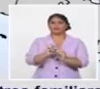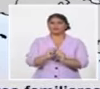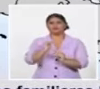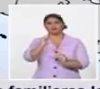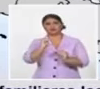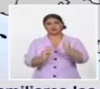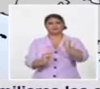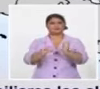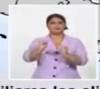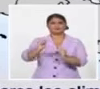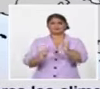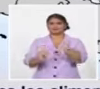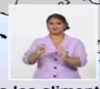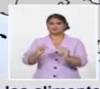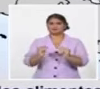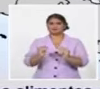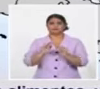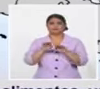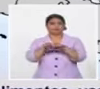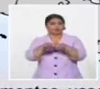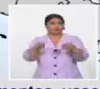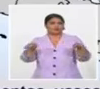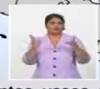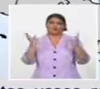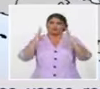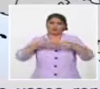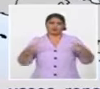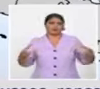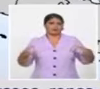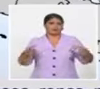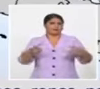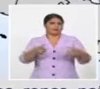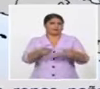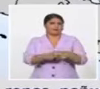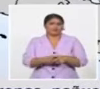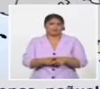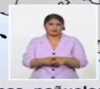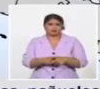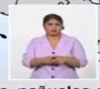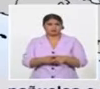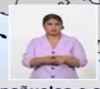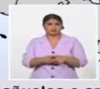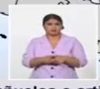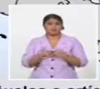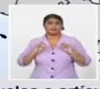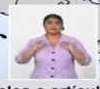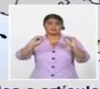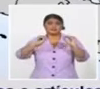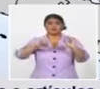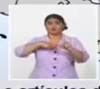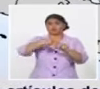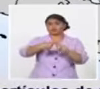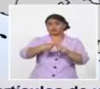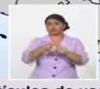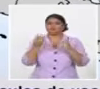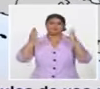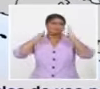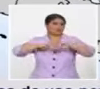El municipio especial Isla de la Juventud, con 21 días sin casos confirmados en su territorio,